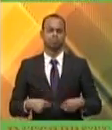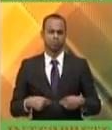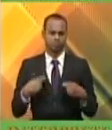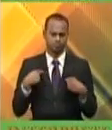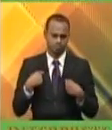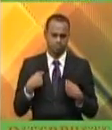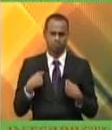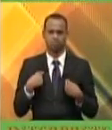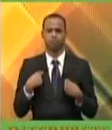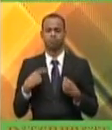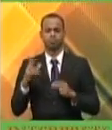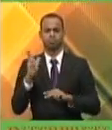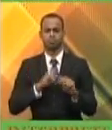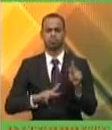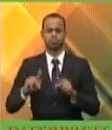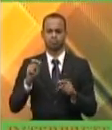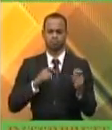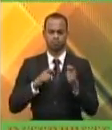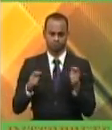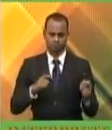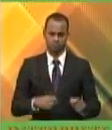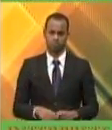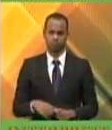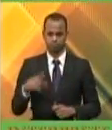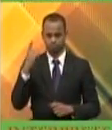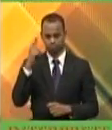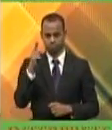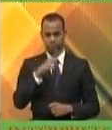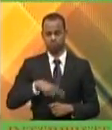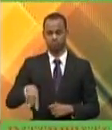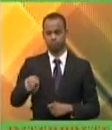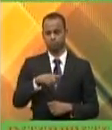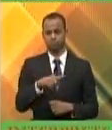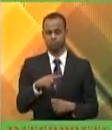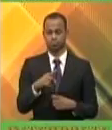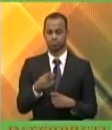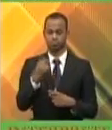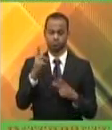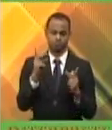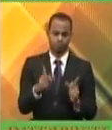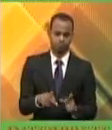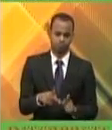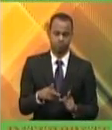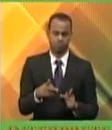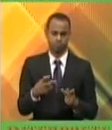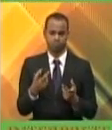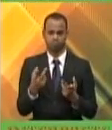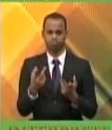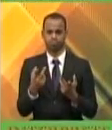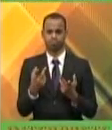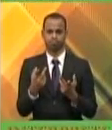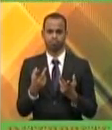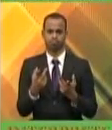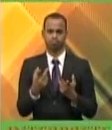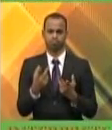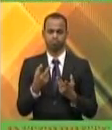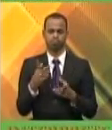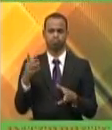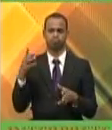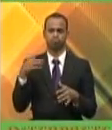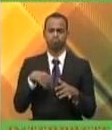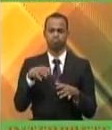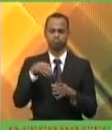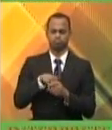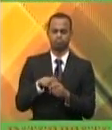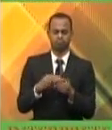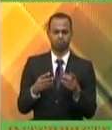al personal administrativo para que no venga una persona y entre porque entra el tribunal en